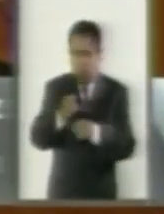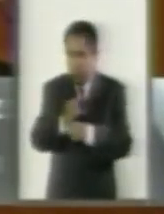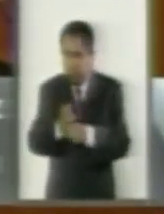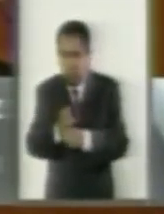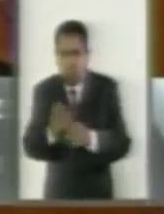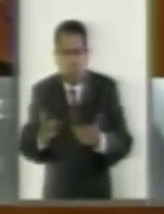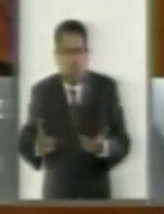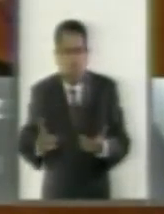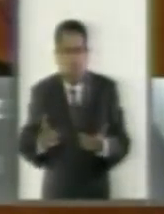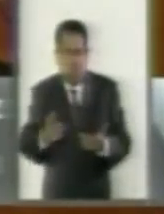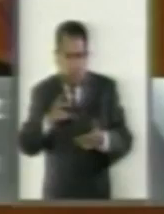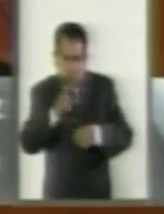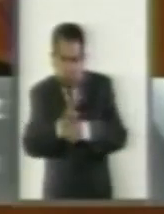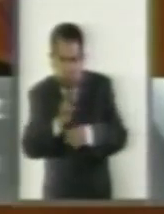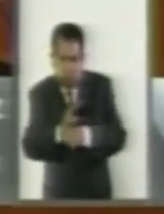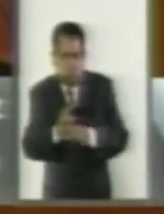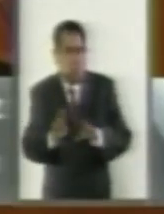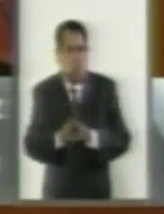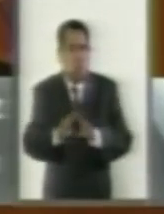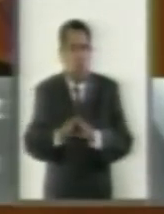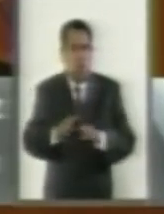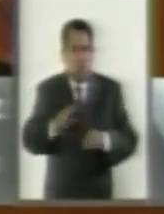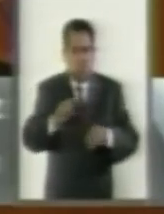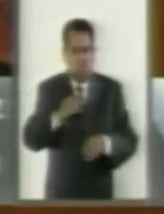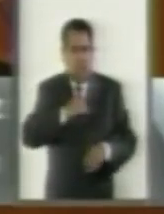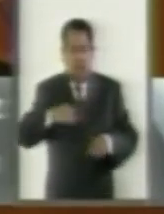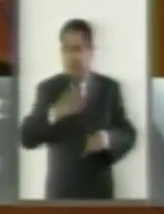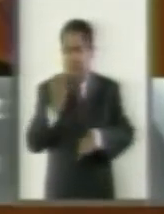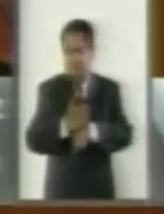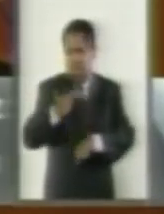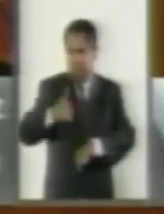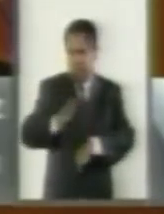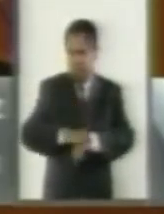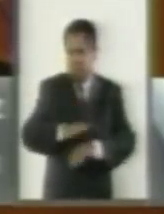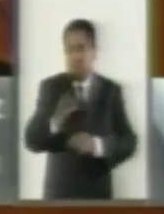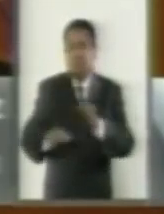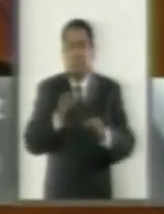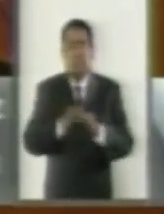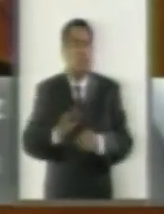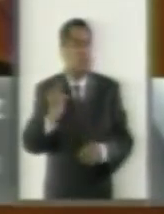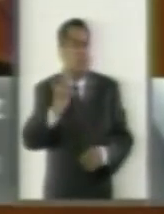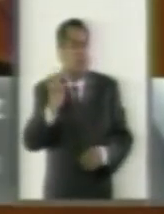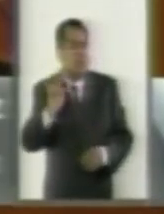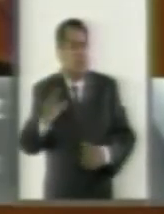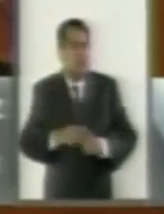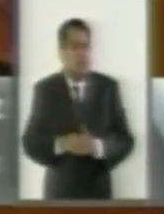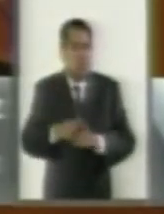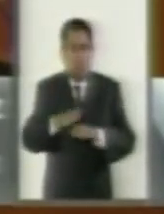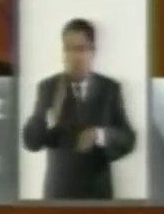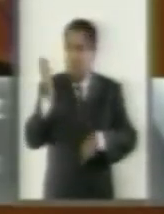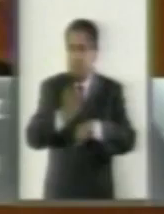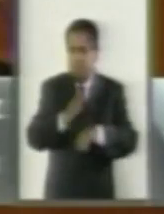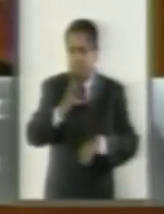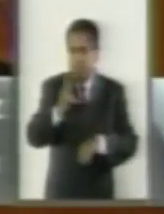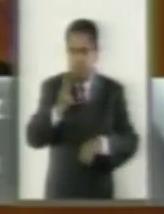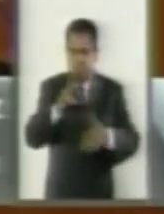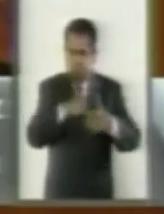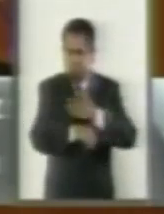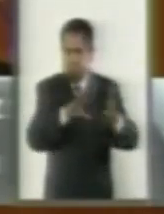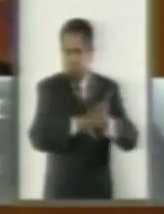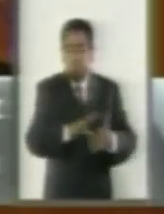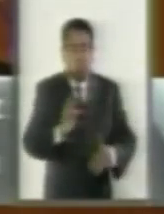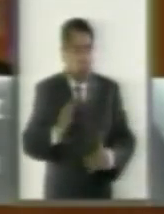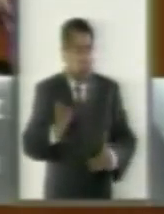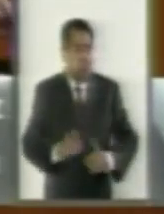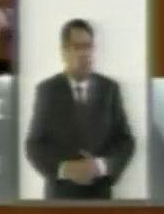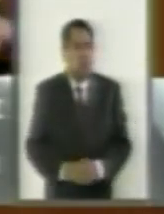investigación, fiscalización y aplicación de sanciones administrativas y, en su caso, en materia penal. Dentro